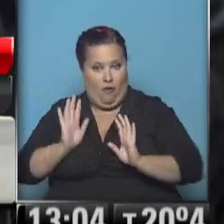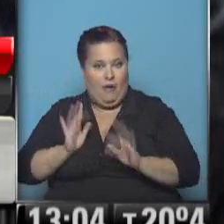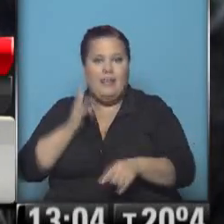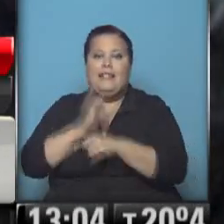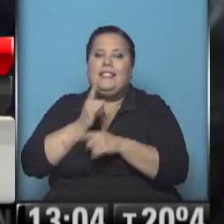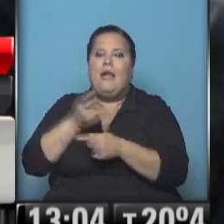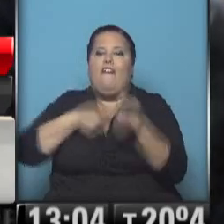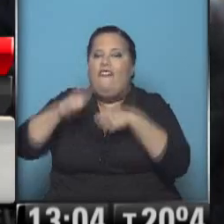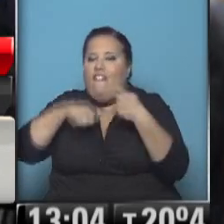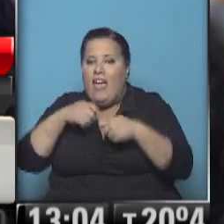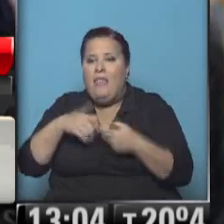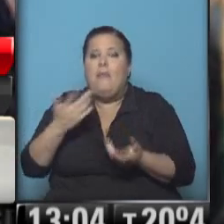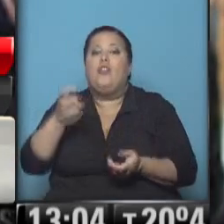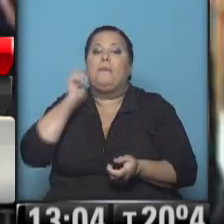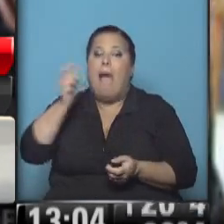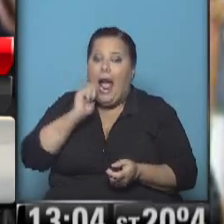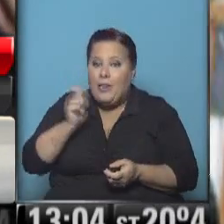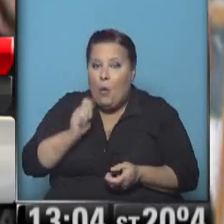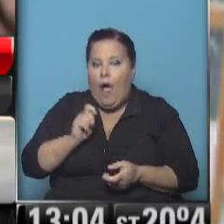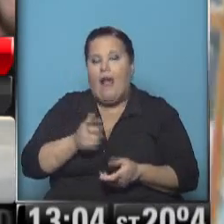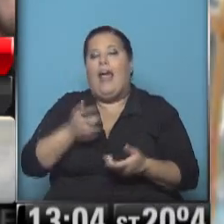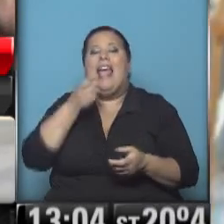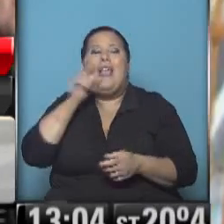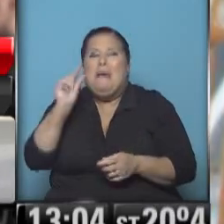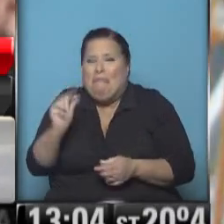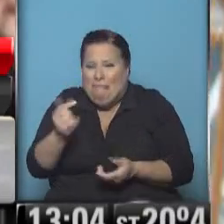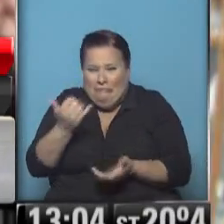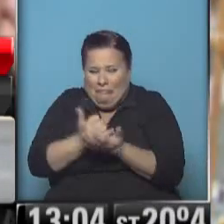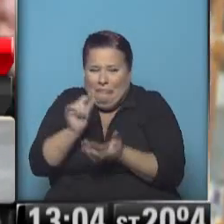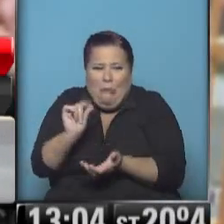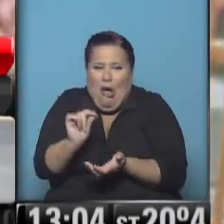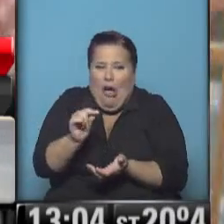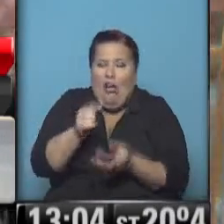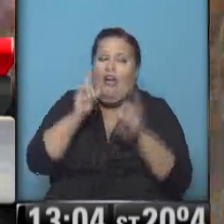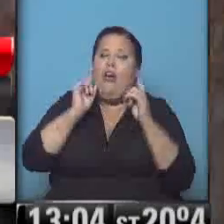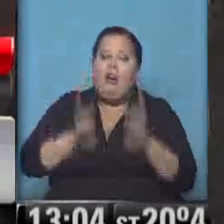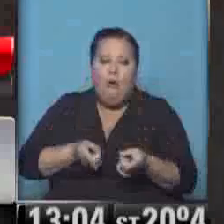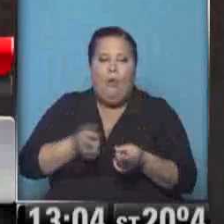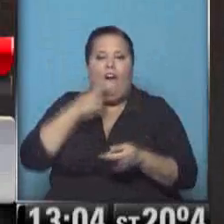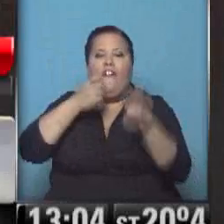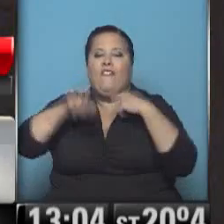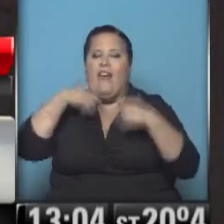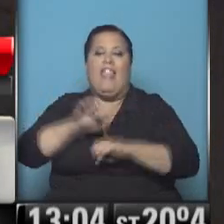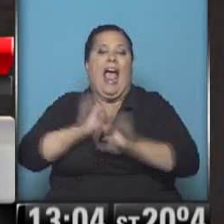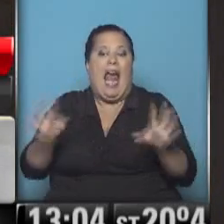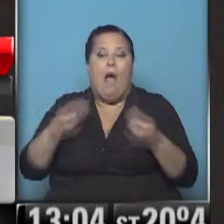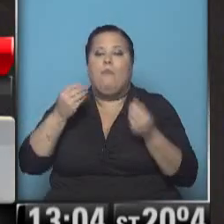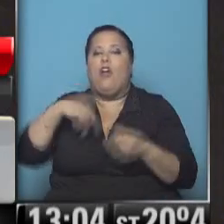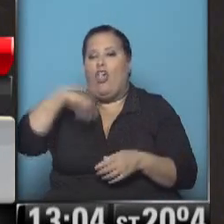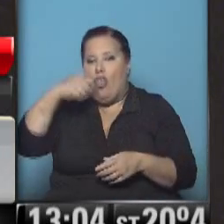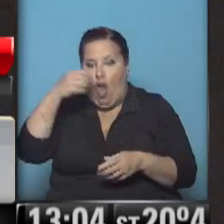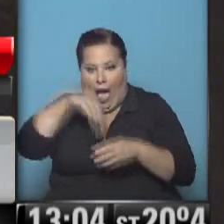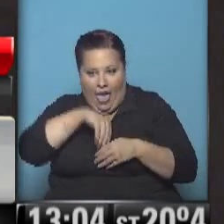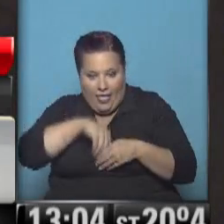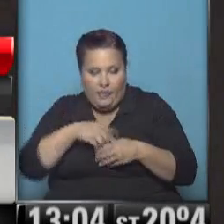siempre contrabando. Y como era marihuana, aunque en ínfima cantidad, era contrabando agravado porque era por